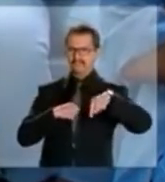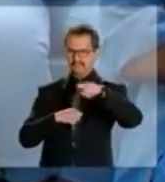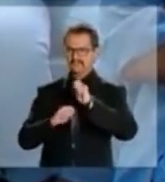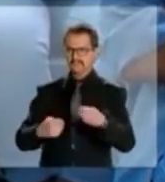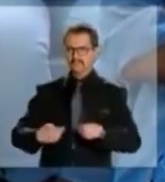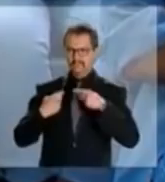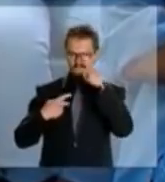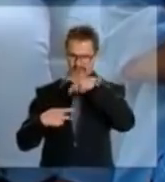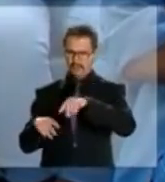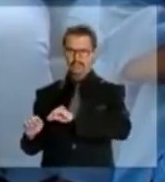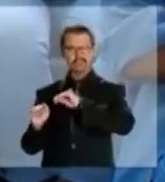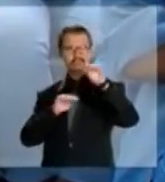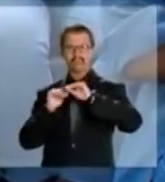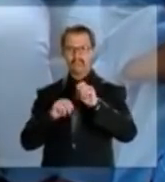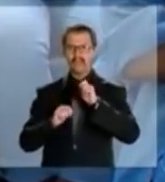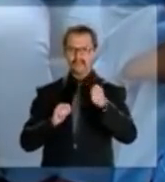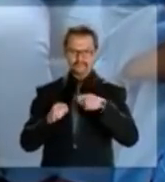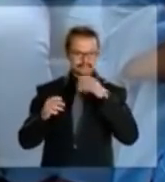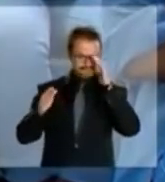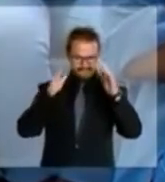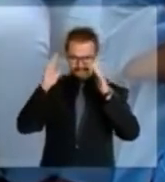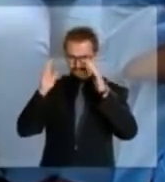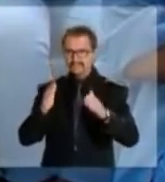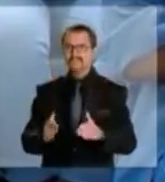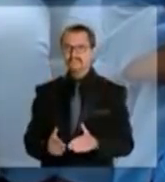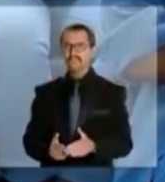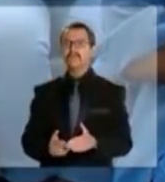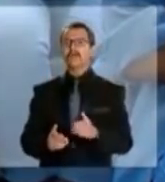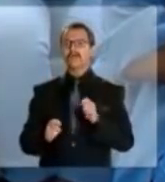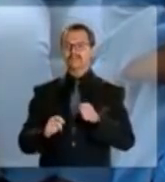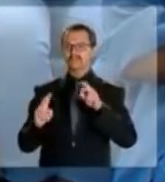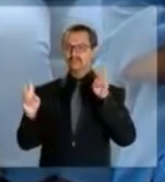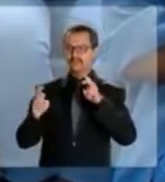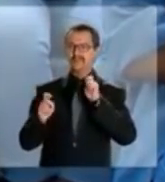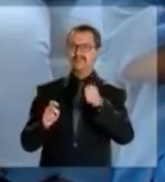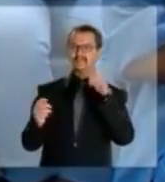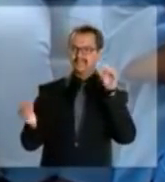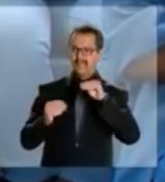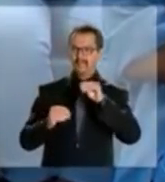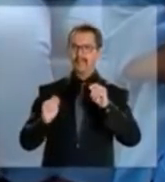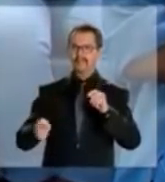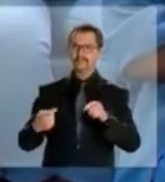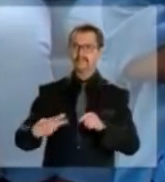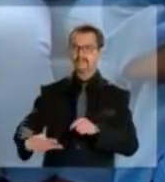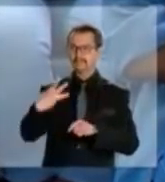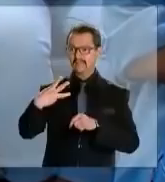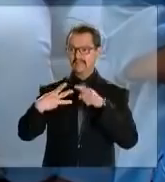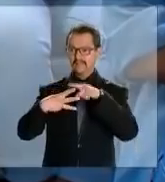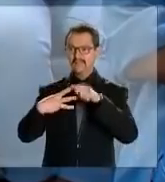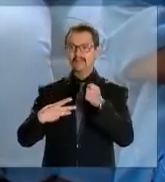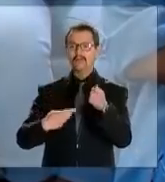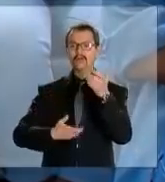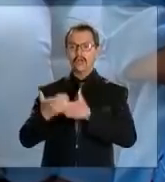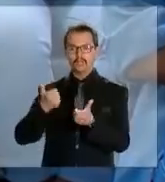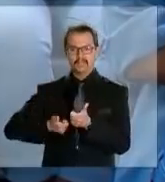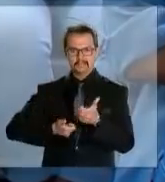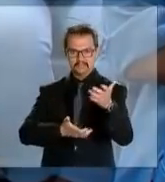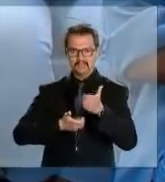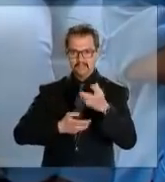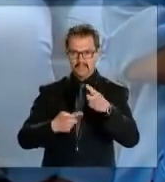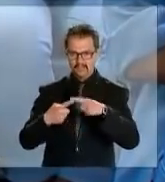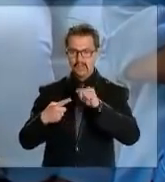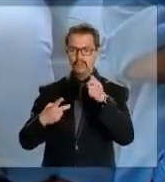tres temas específicos comercio exterior e inversión seguridad fronteriza y combate al crimen transnacional y derechos de los migrantes